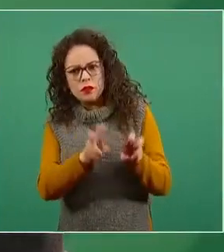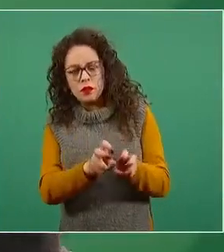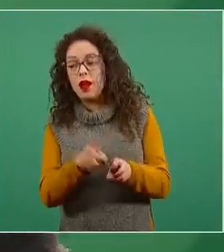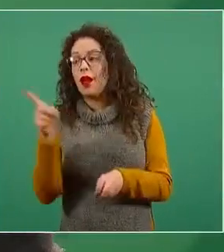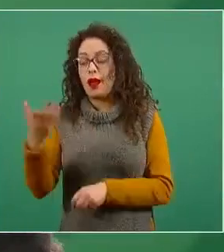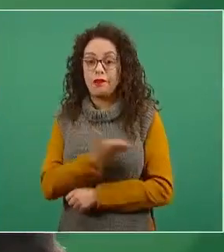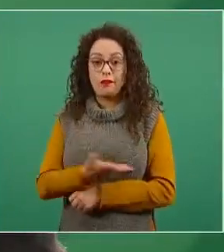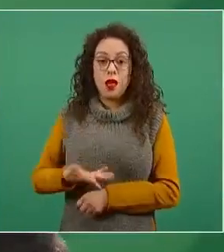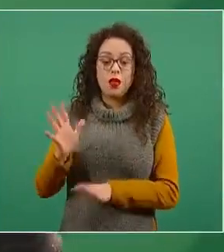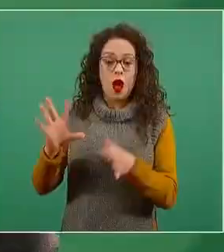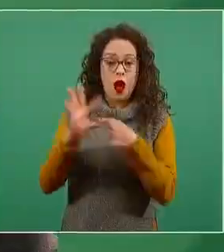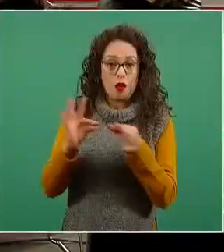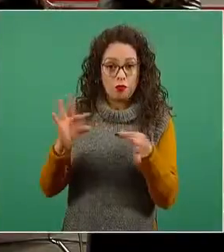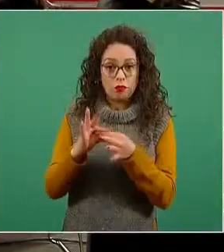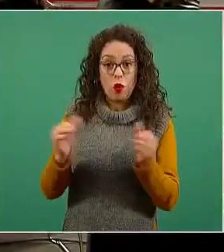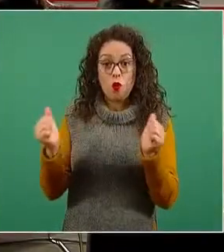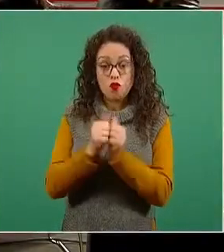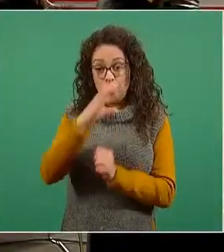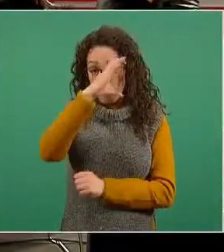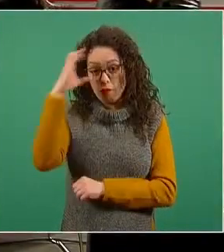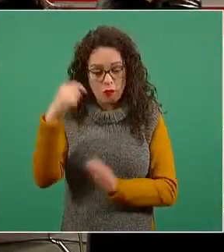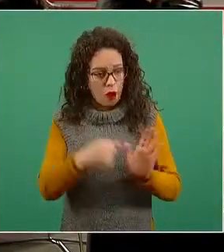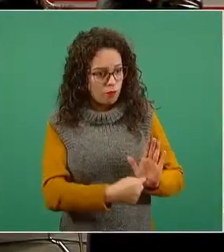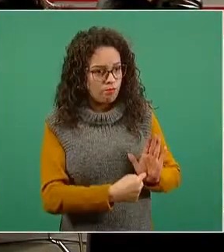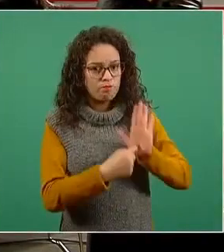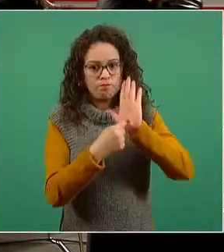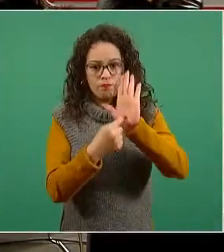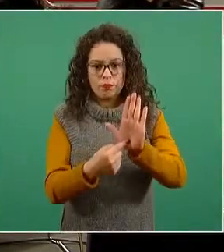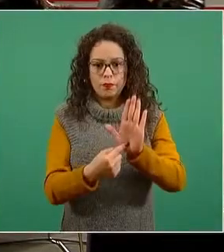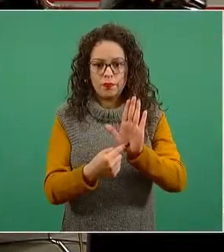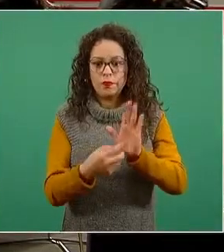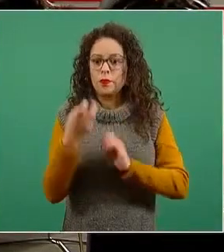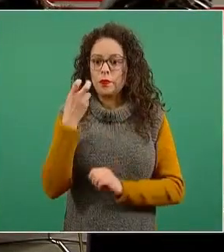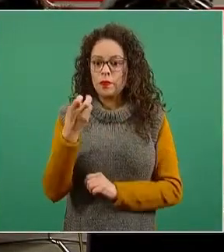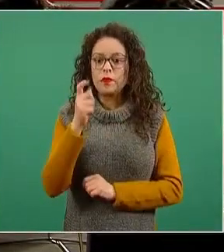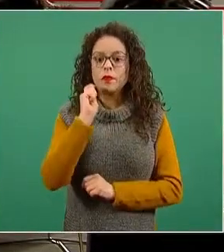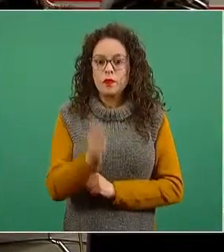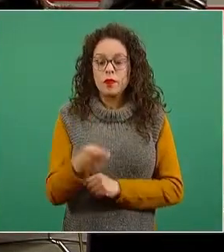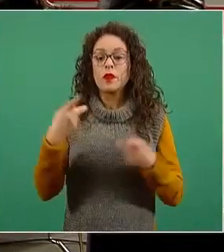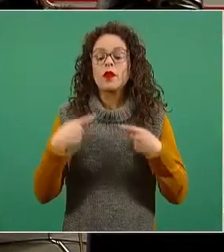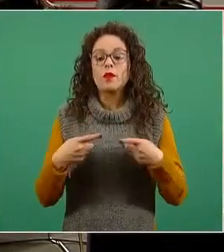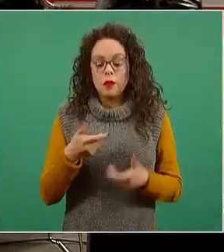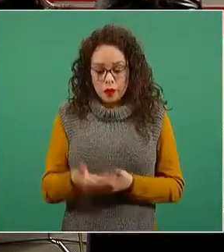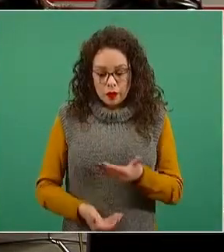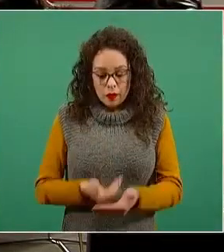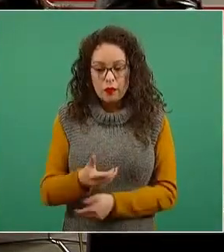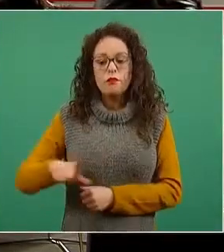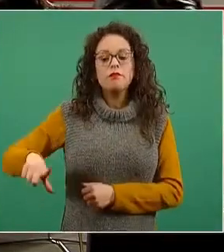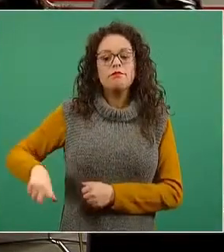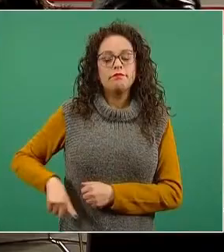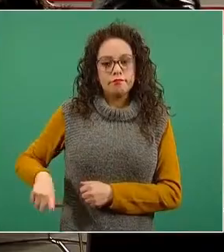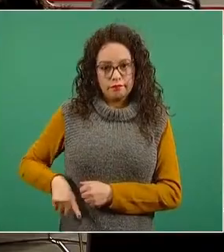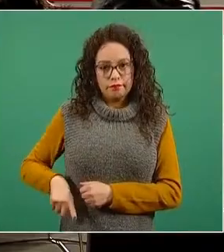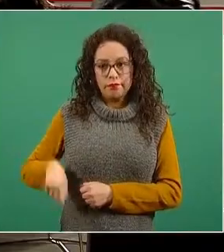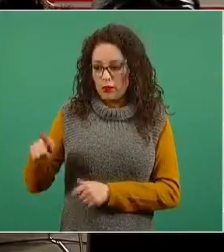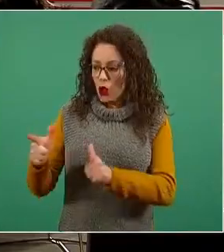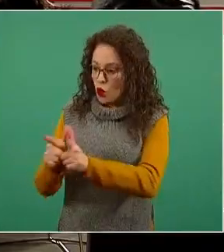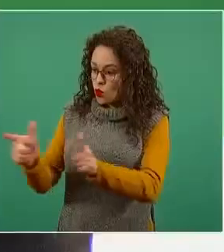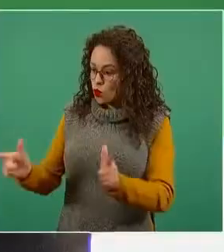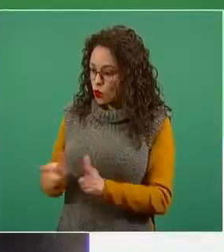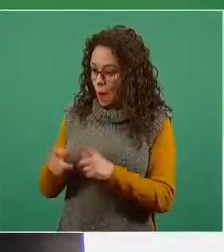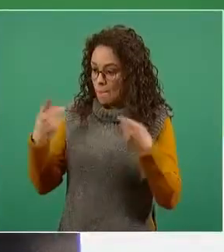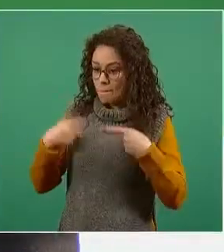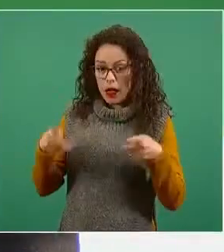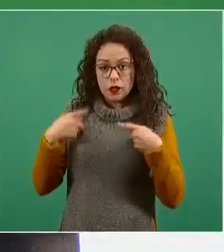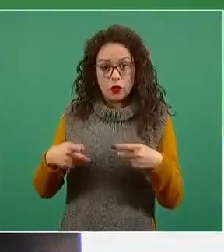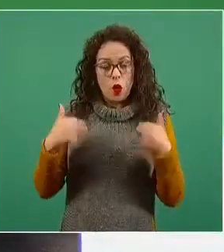explicó e ilustró incluso con unas fotografías esta figura de las personas servidoras de la nación. Este es un grupo humano.